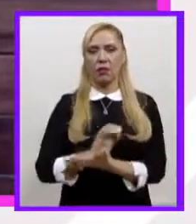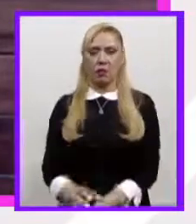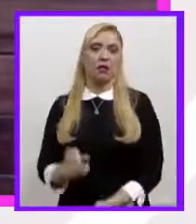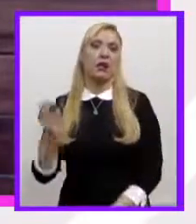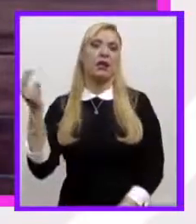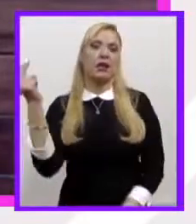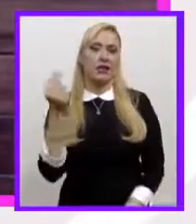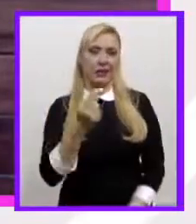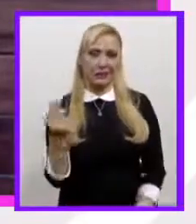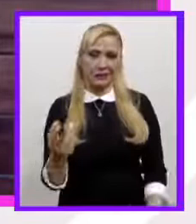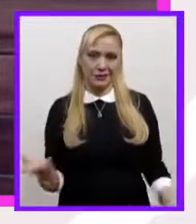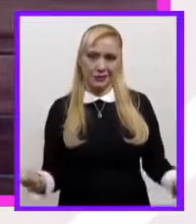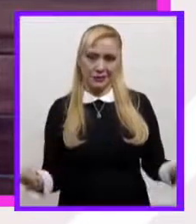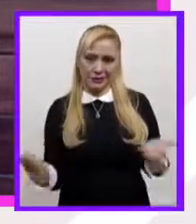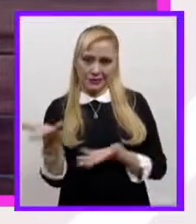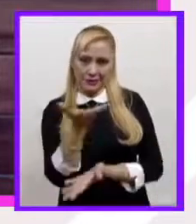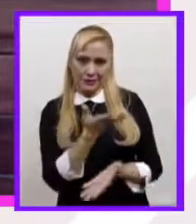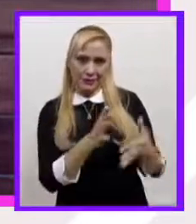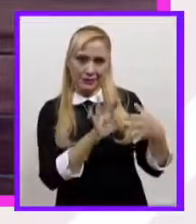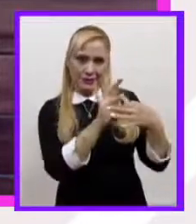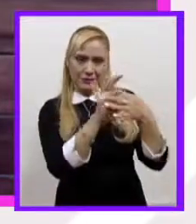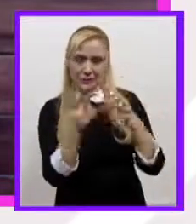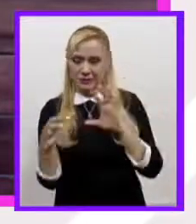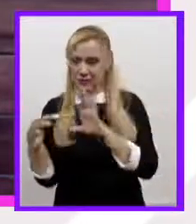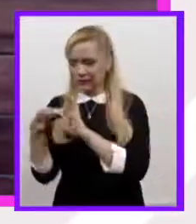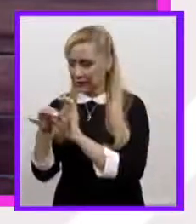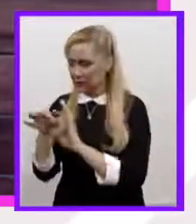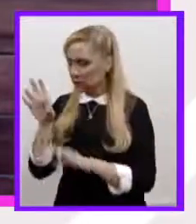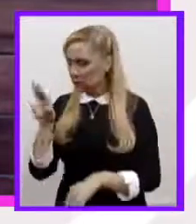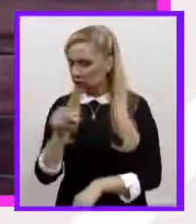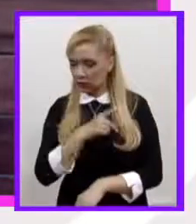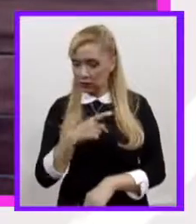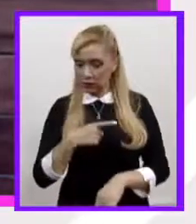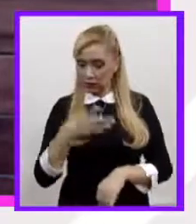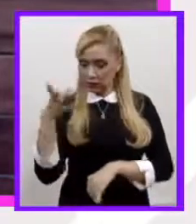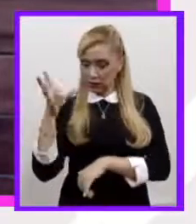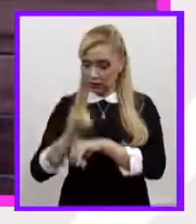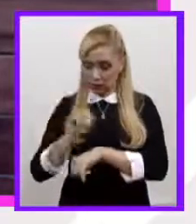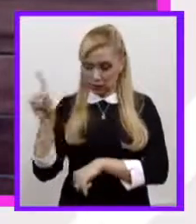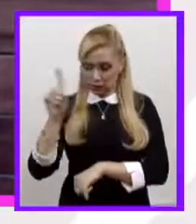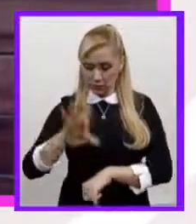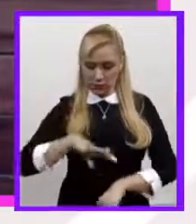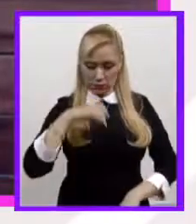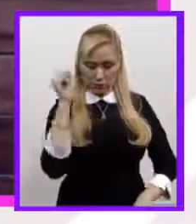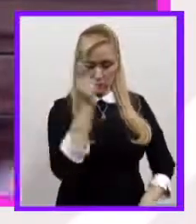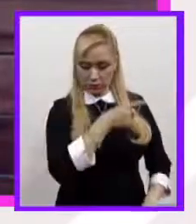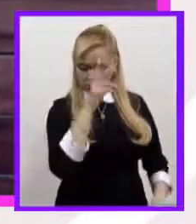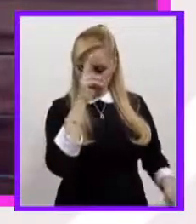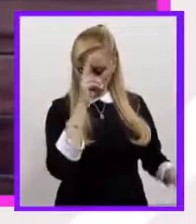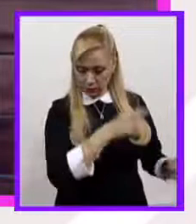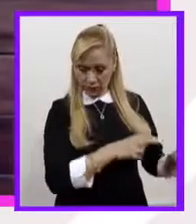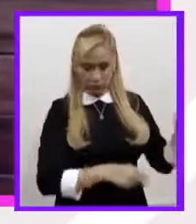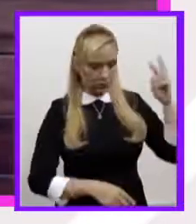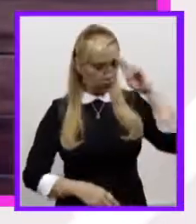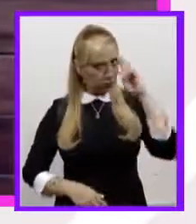generar relaciones mucho más igualitarias donde no se permita estos abusos de poder. Que, por el ejemplo muy claro, es decir, tenemos